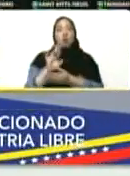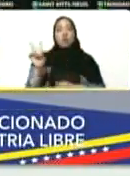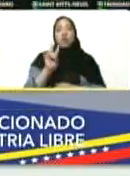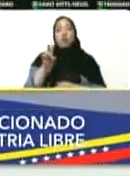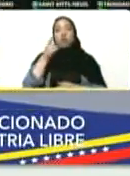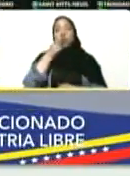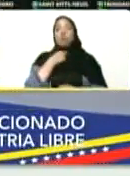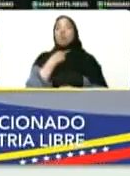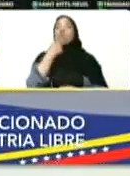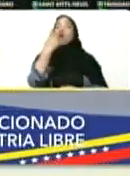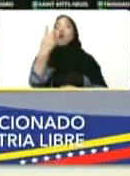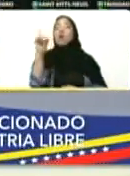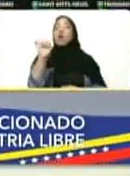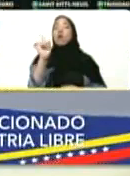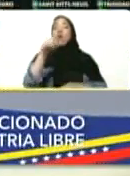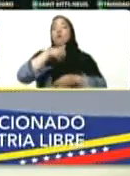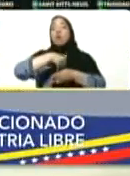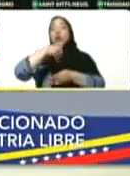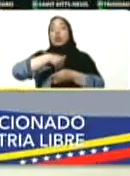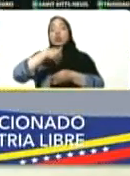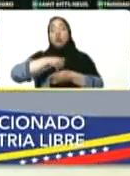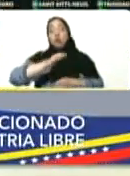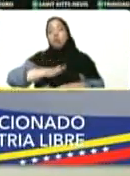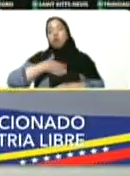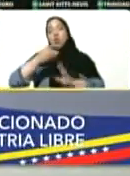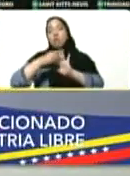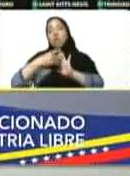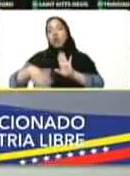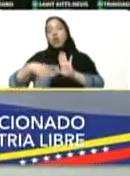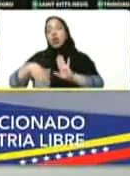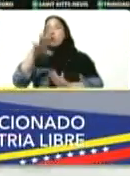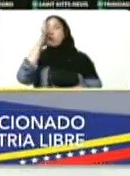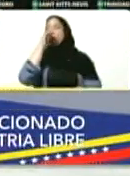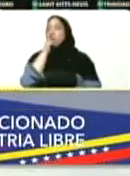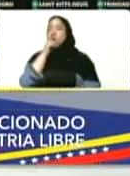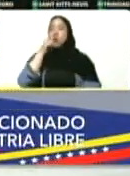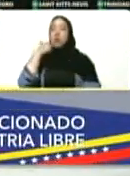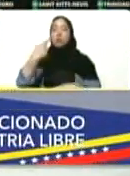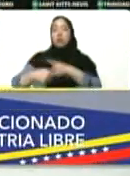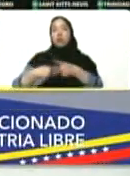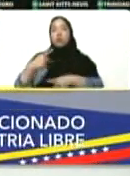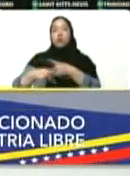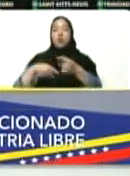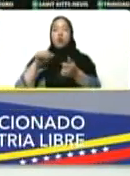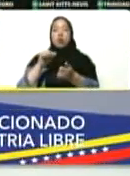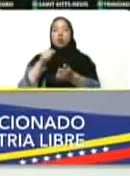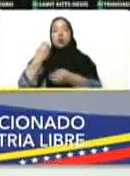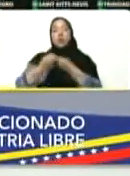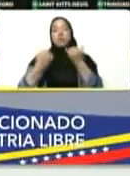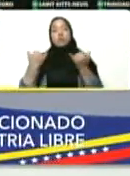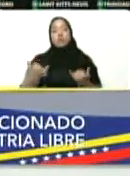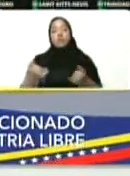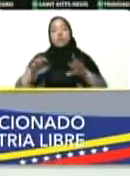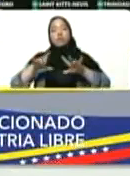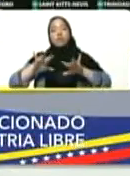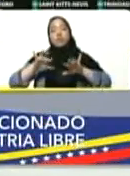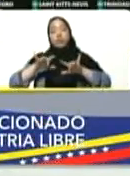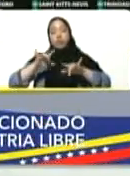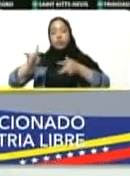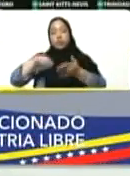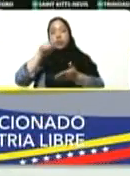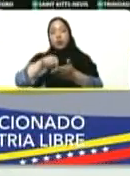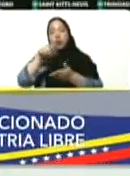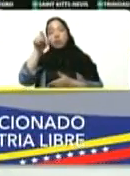voz, pero no tenemos derecho a voto, producto de las sanciones. Ya se lo he dicho al secretario general